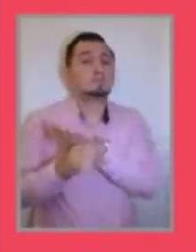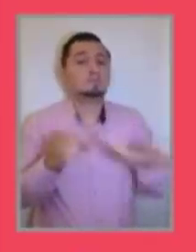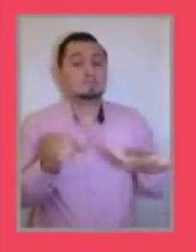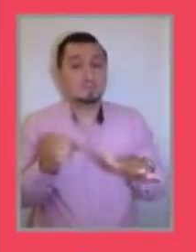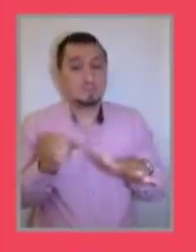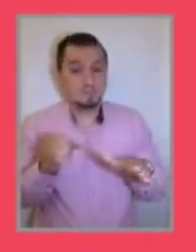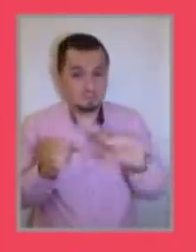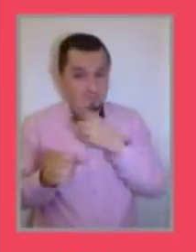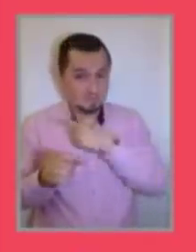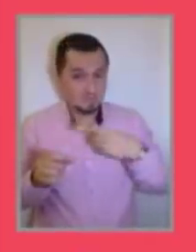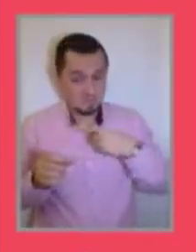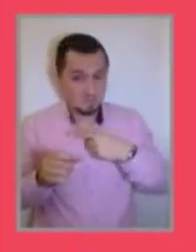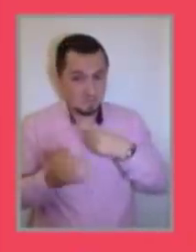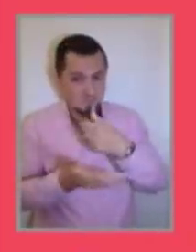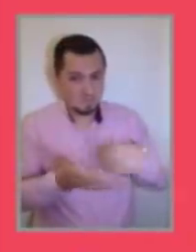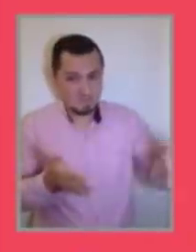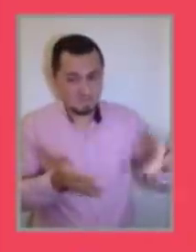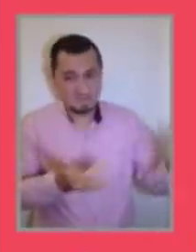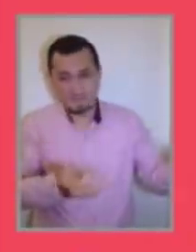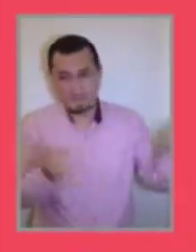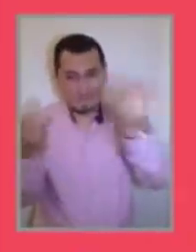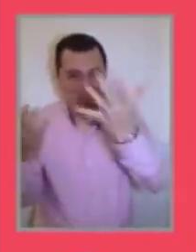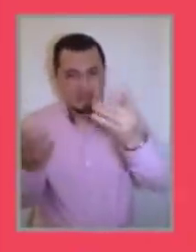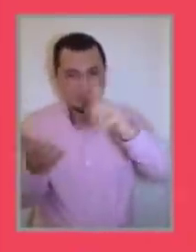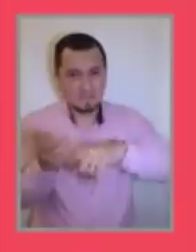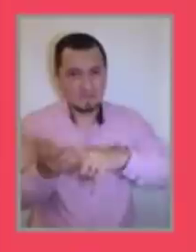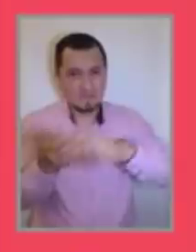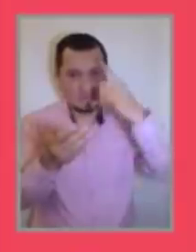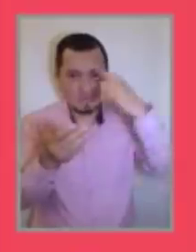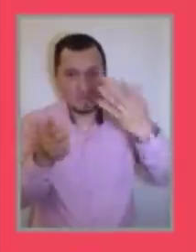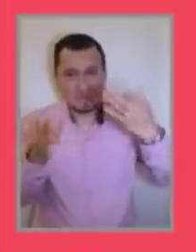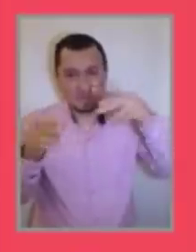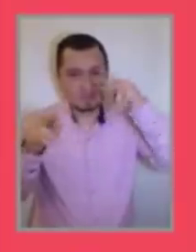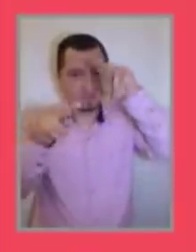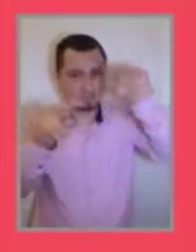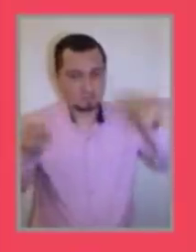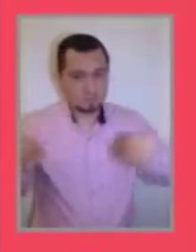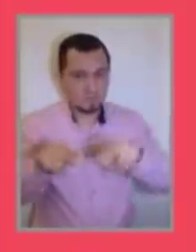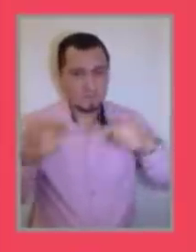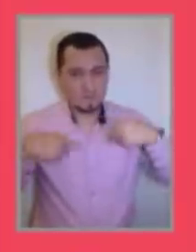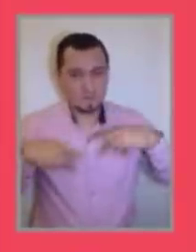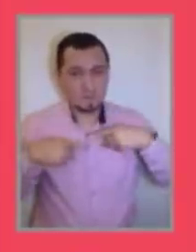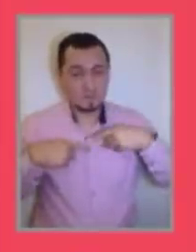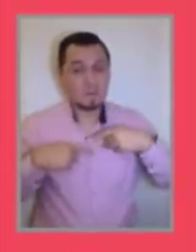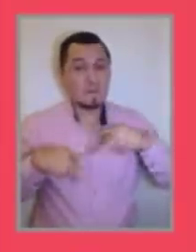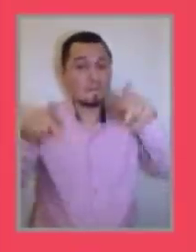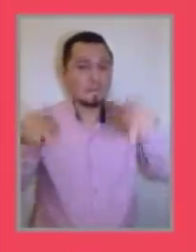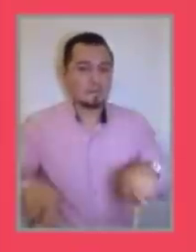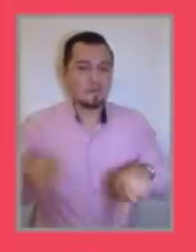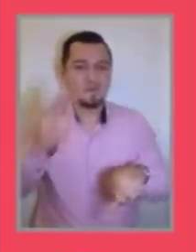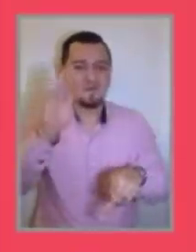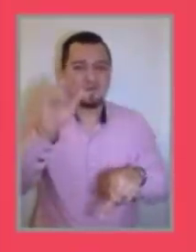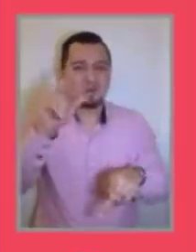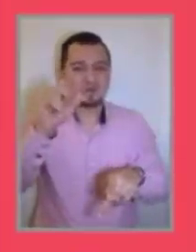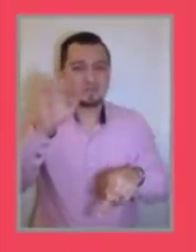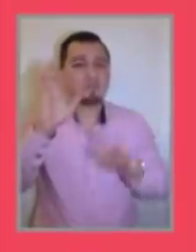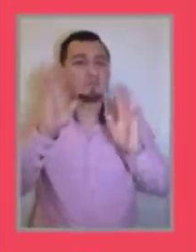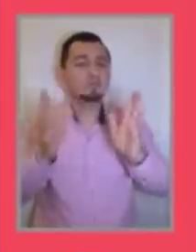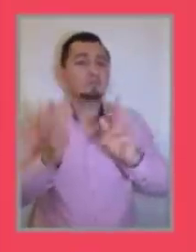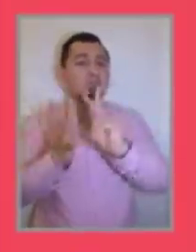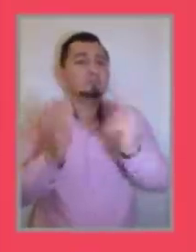comprar criptas nuevas. ¿Qué es lo que va a pasar? Porque también el panteón forense que se iba a hacer en Tonalá quedó pendiente.